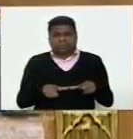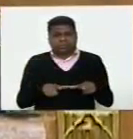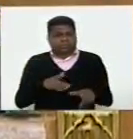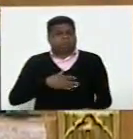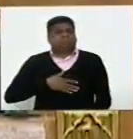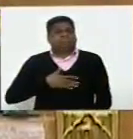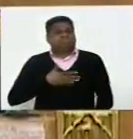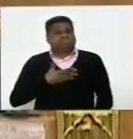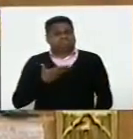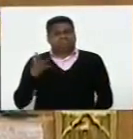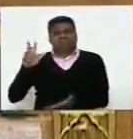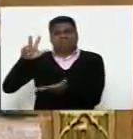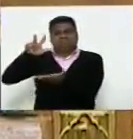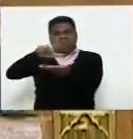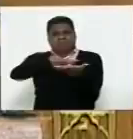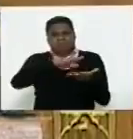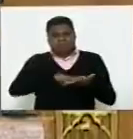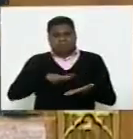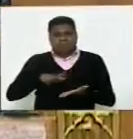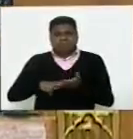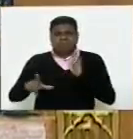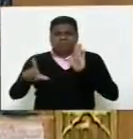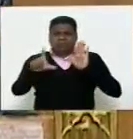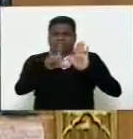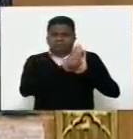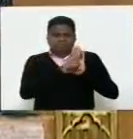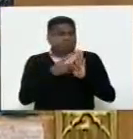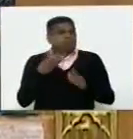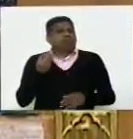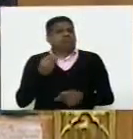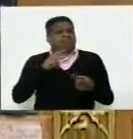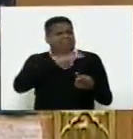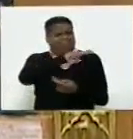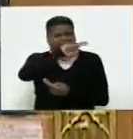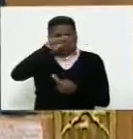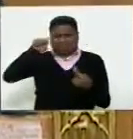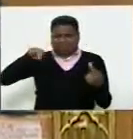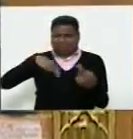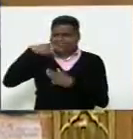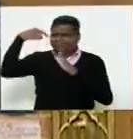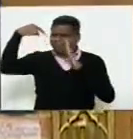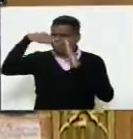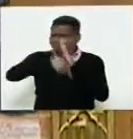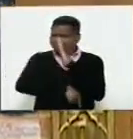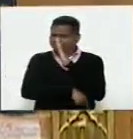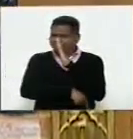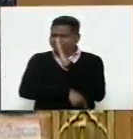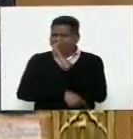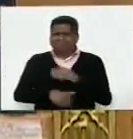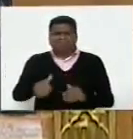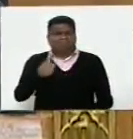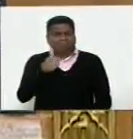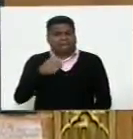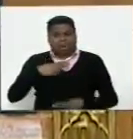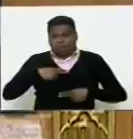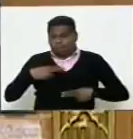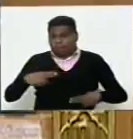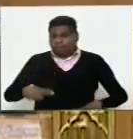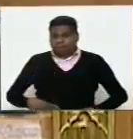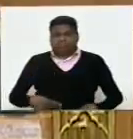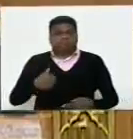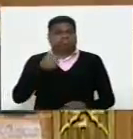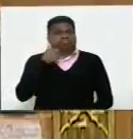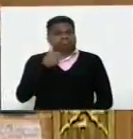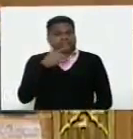posible aprobar una ley tan revolucionaria, tan vanguardista, tan humanista,